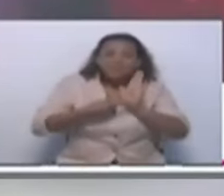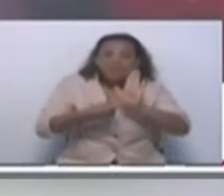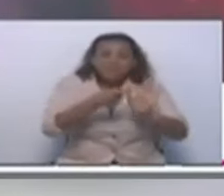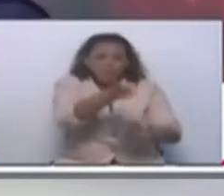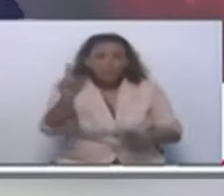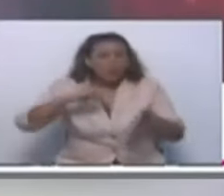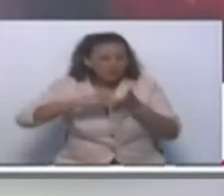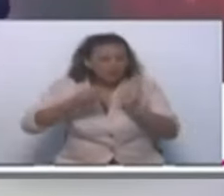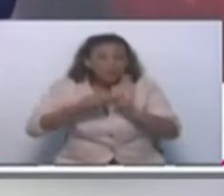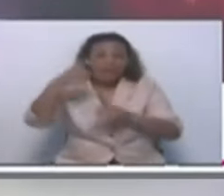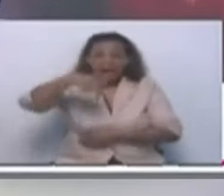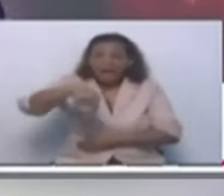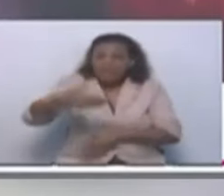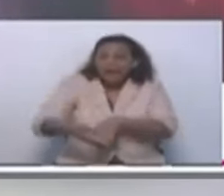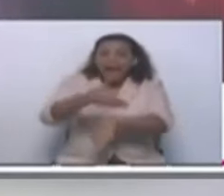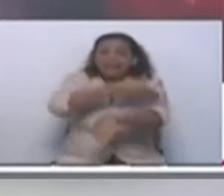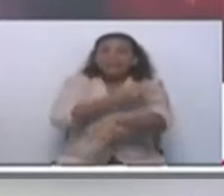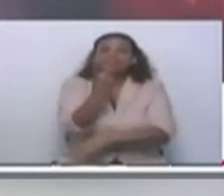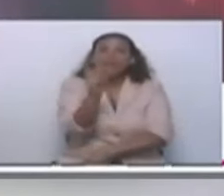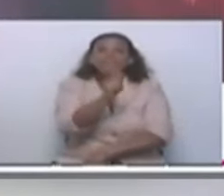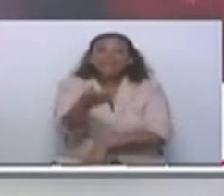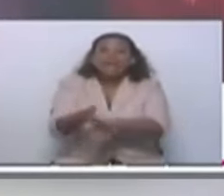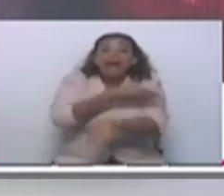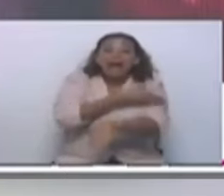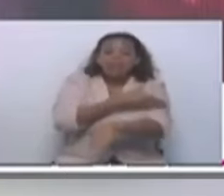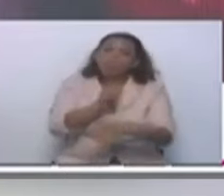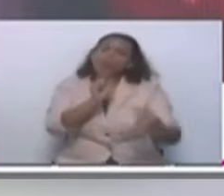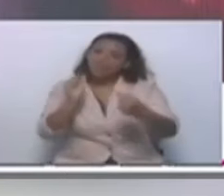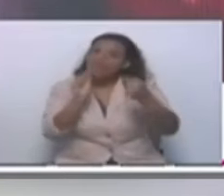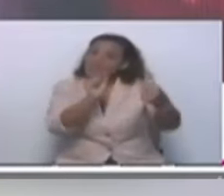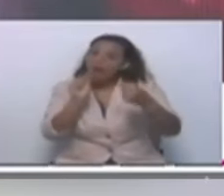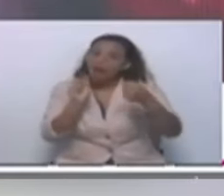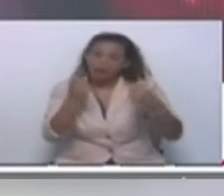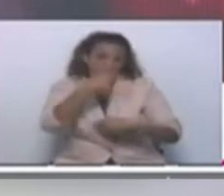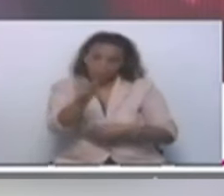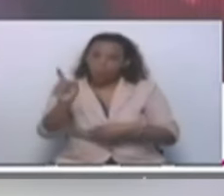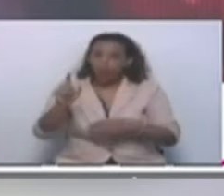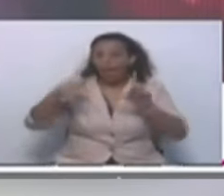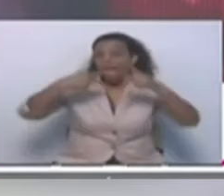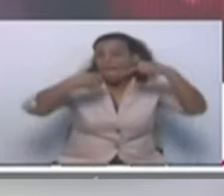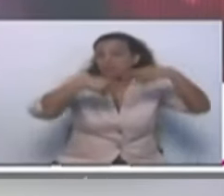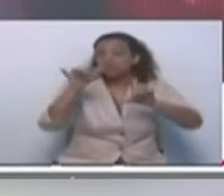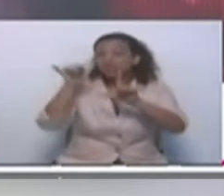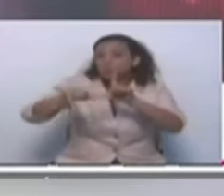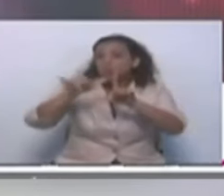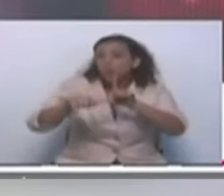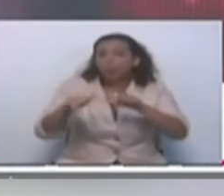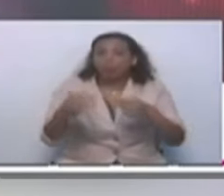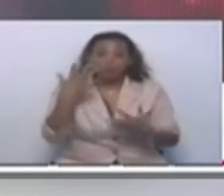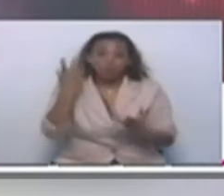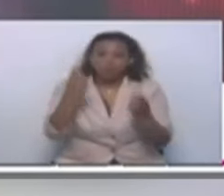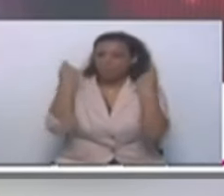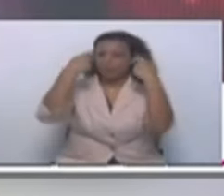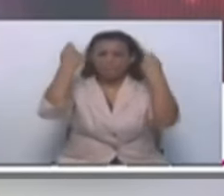qué significa haber adelantado las Navidades, porque hay un debate. No sé si ustedes han visto en YouTube. En YouTube hacen